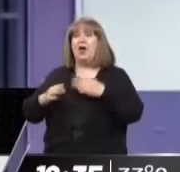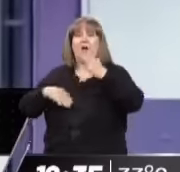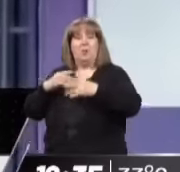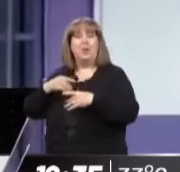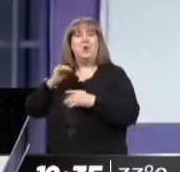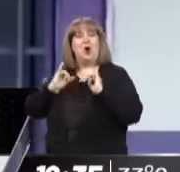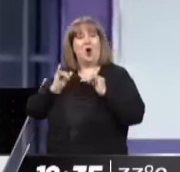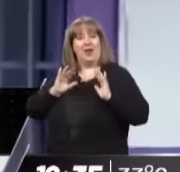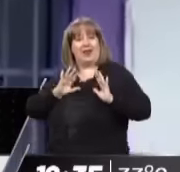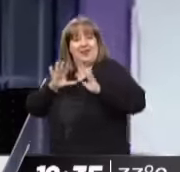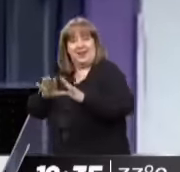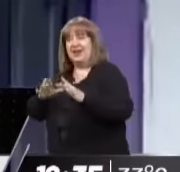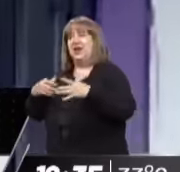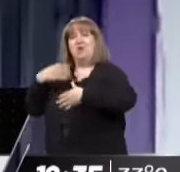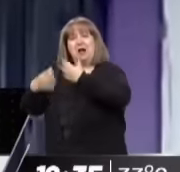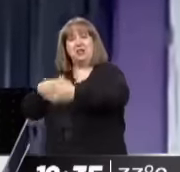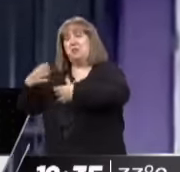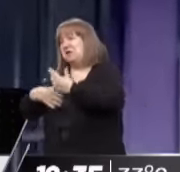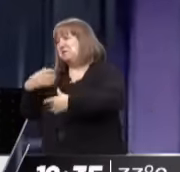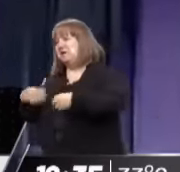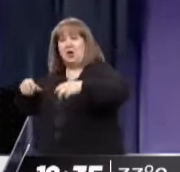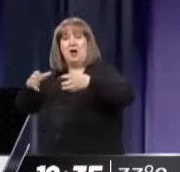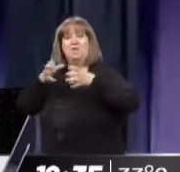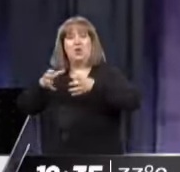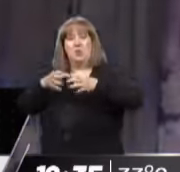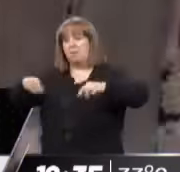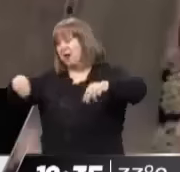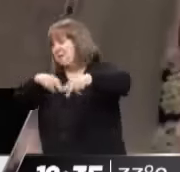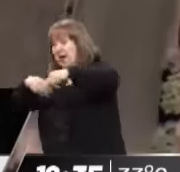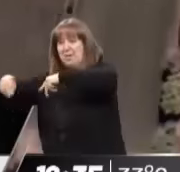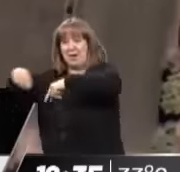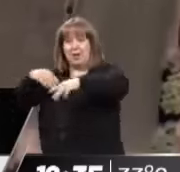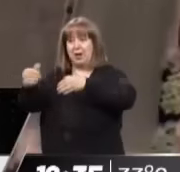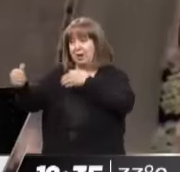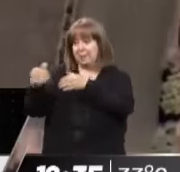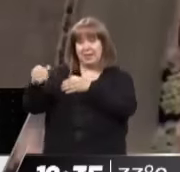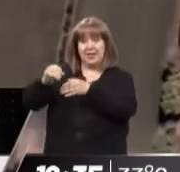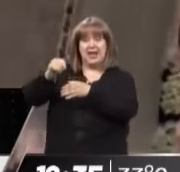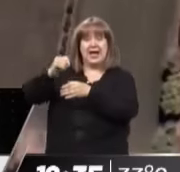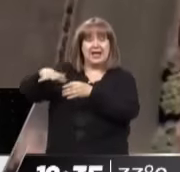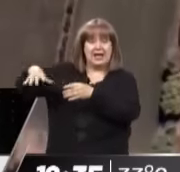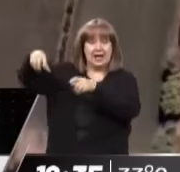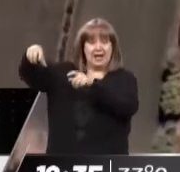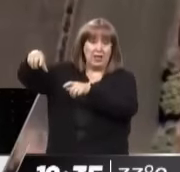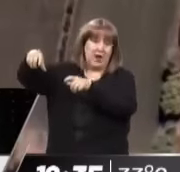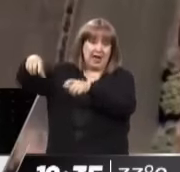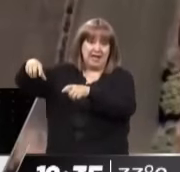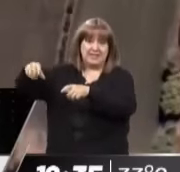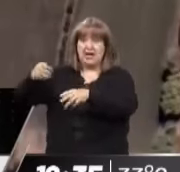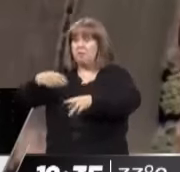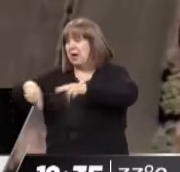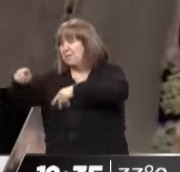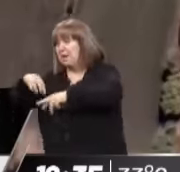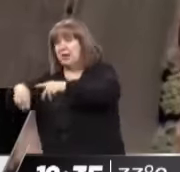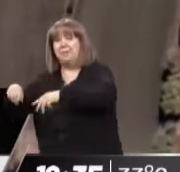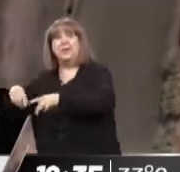jugaron con él, y estaban frente a las puertas del cementerio, que acá hay un desplayado cerca de las puertas, hasta que el chico... Patean la pelota